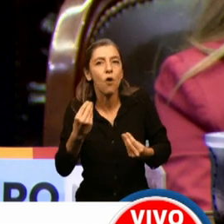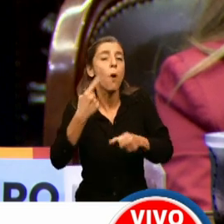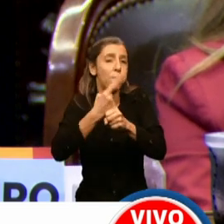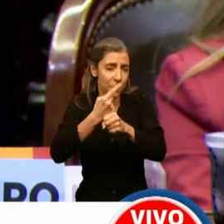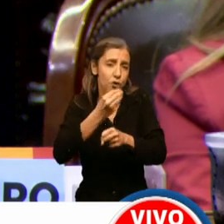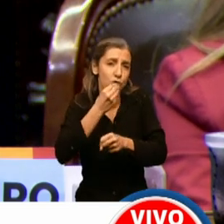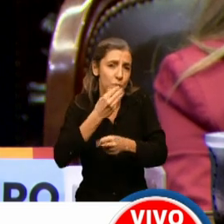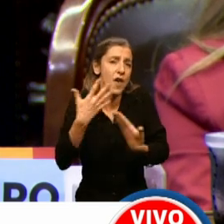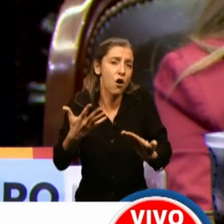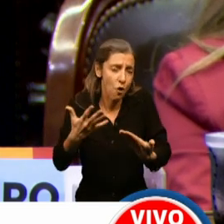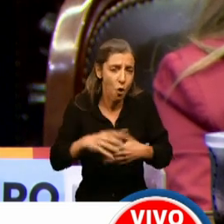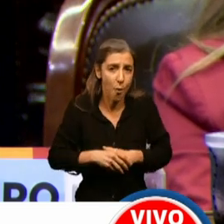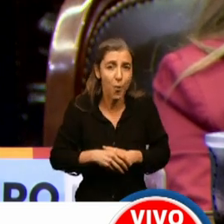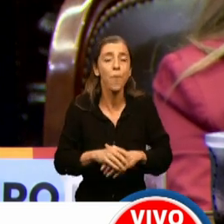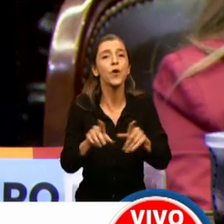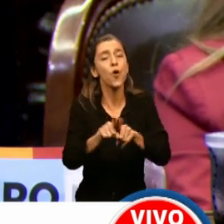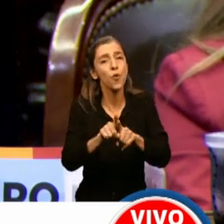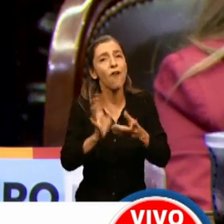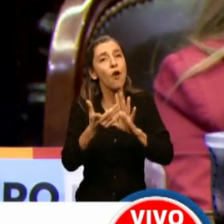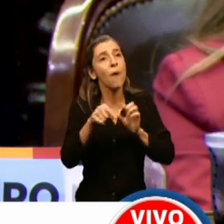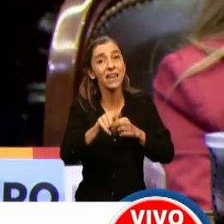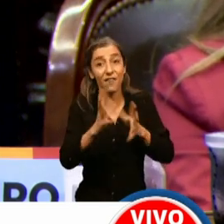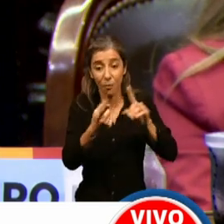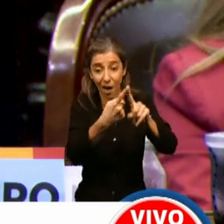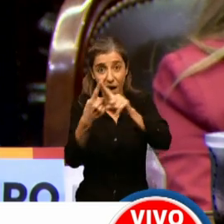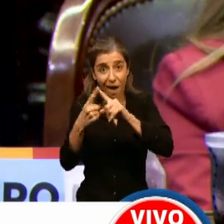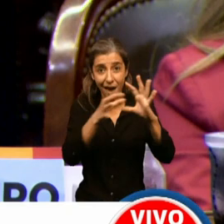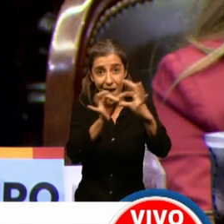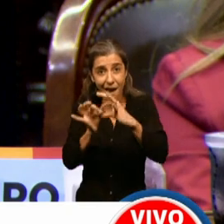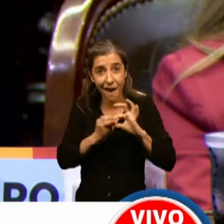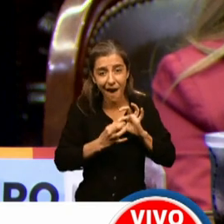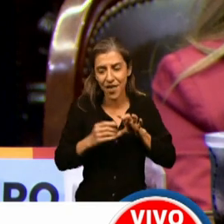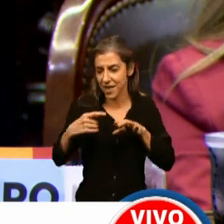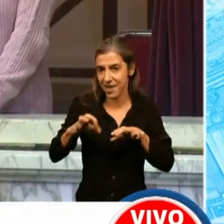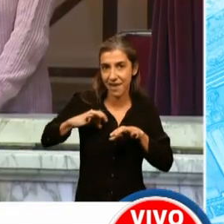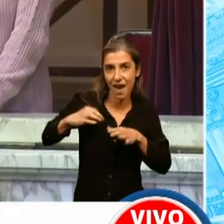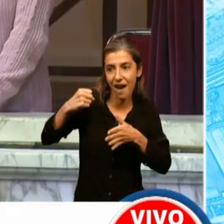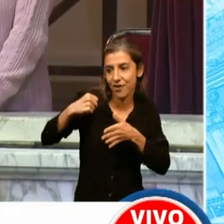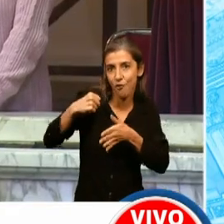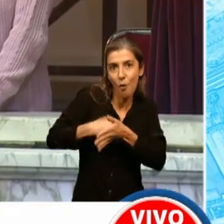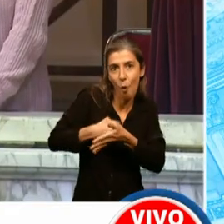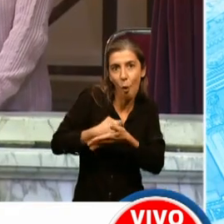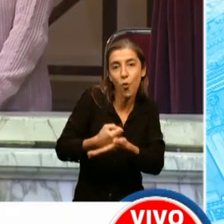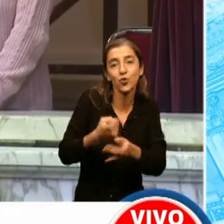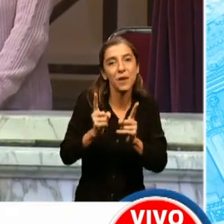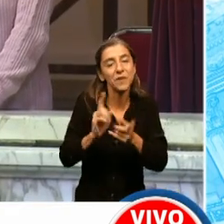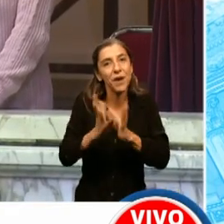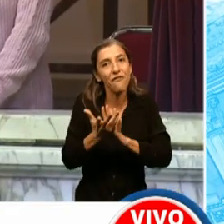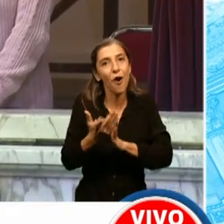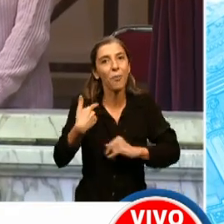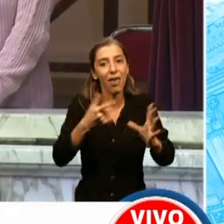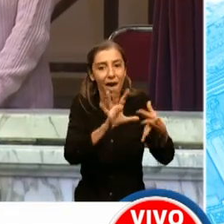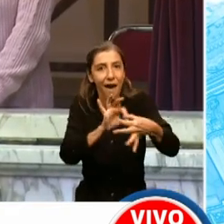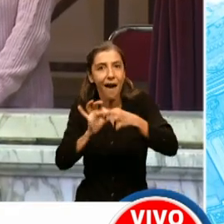pero ahora con esa organización con esa experiencia con esos años de lucha y con esta con este teje que hicimos en este tiempo